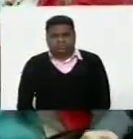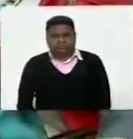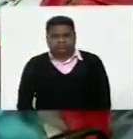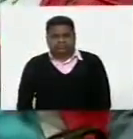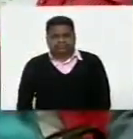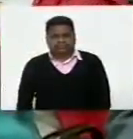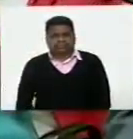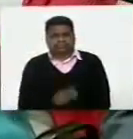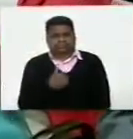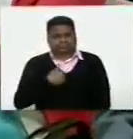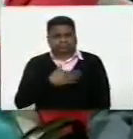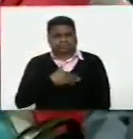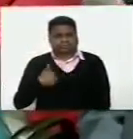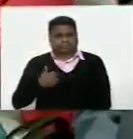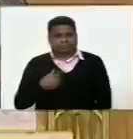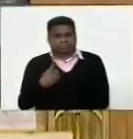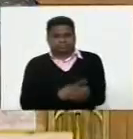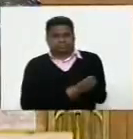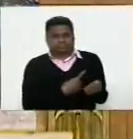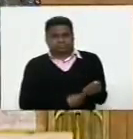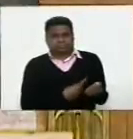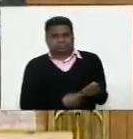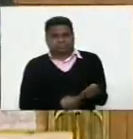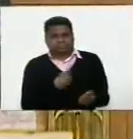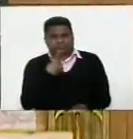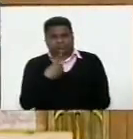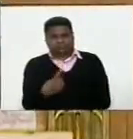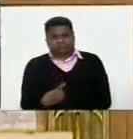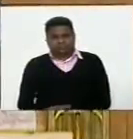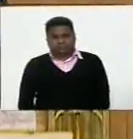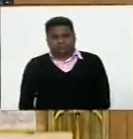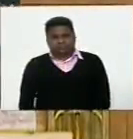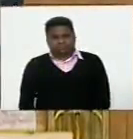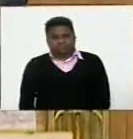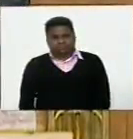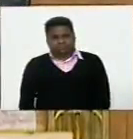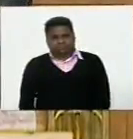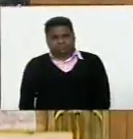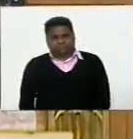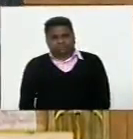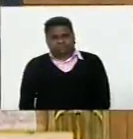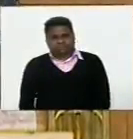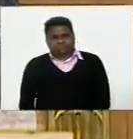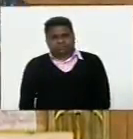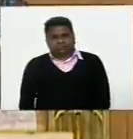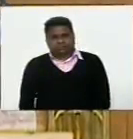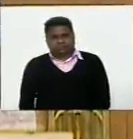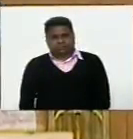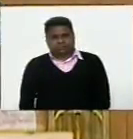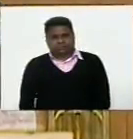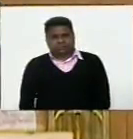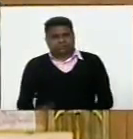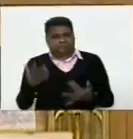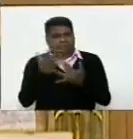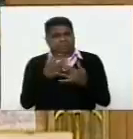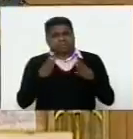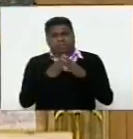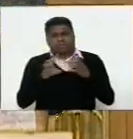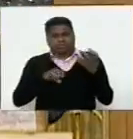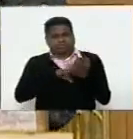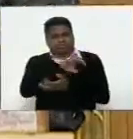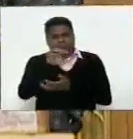Yo quiero, hermanas y hermanos, decirles que en medio de todo este ataque